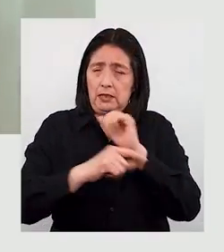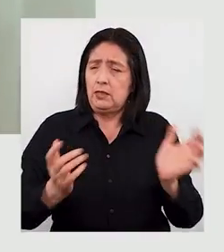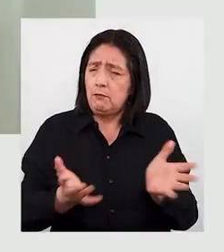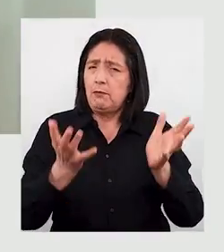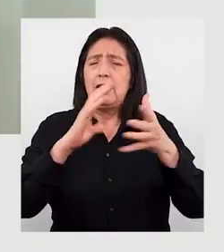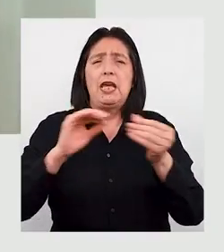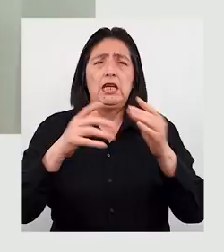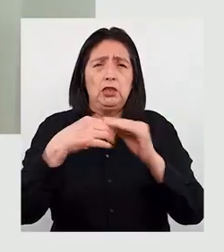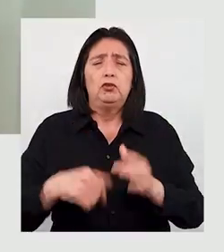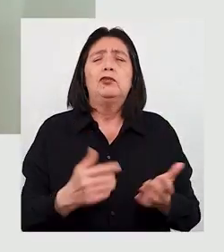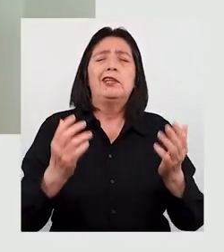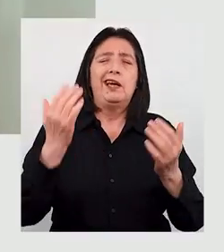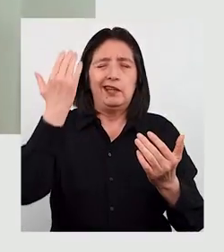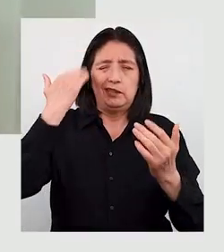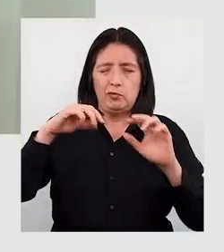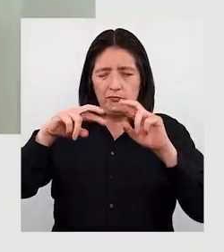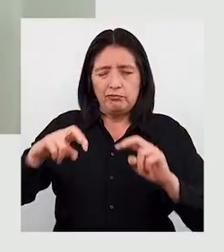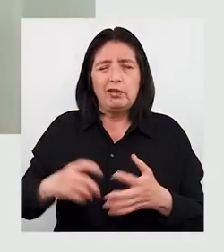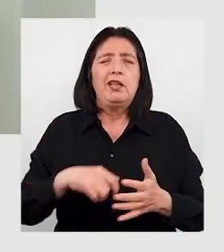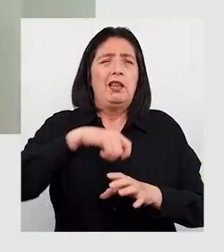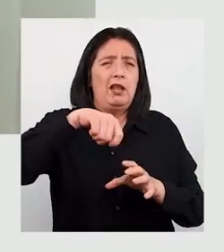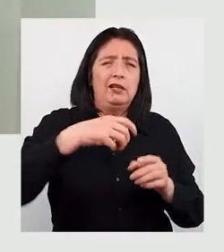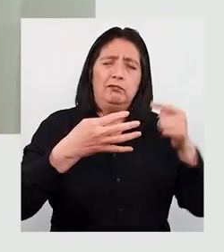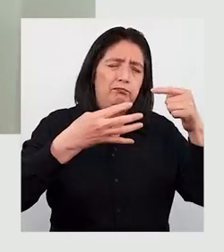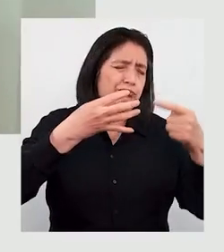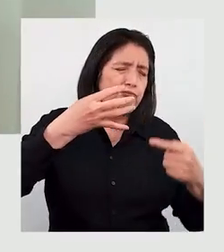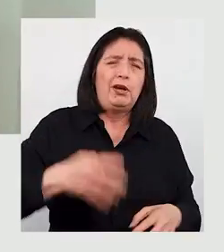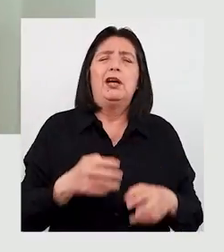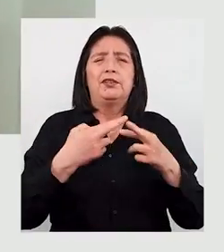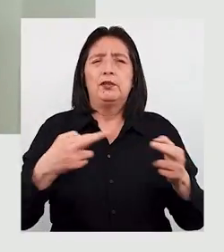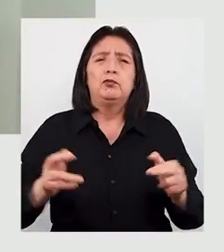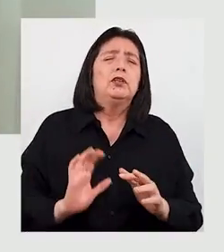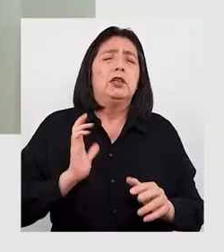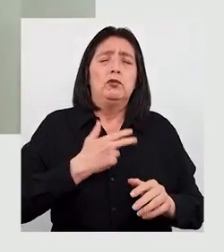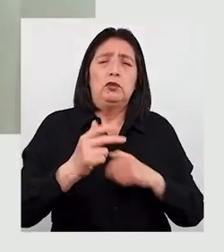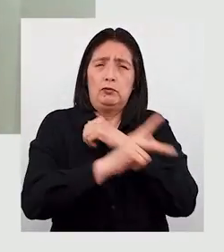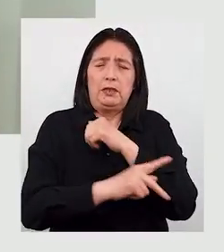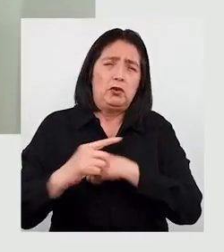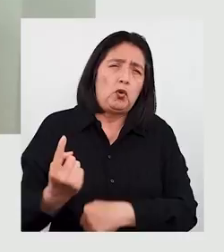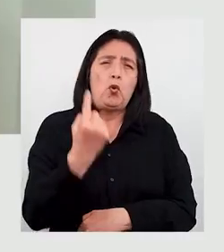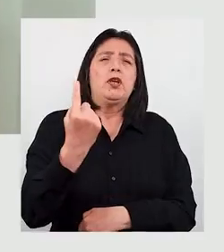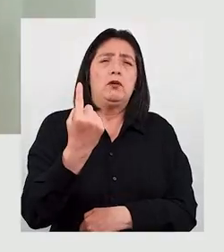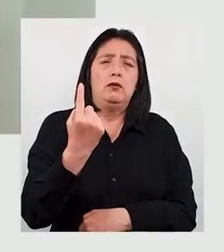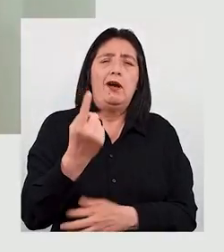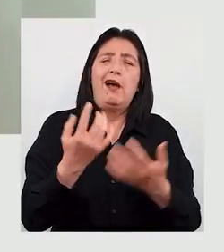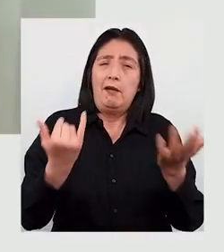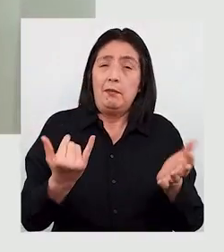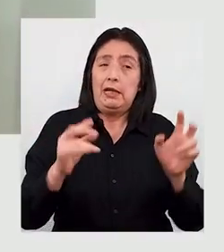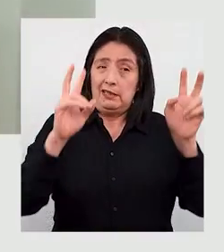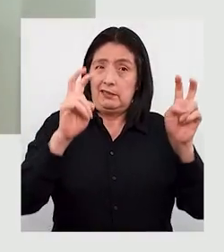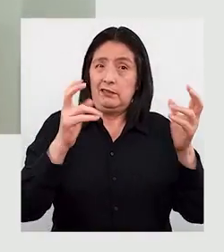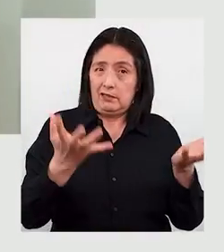la historia, arqueología, gastronomía, entre otros tantos recursos que hacen a nuestro país único. Bajo